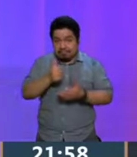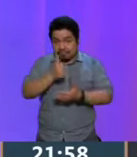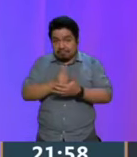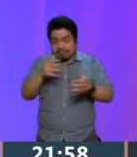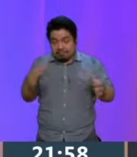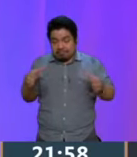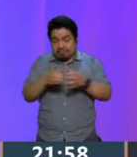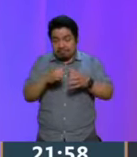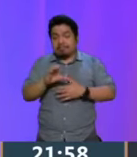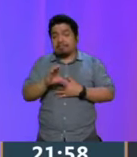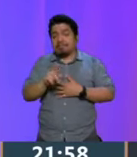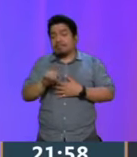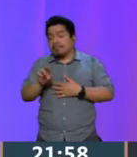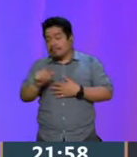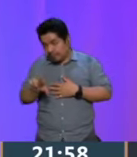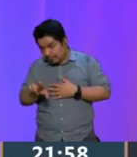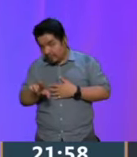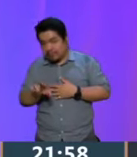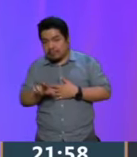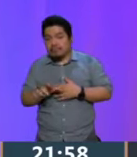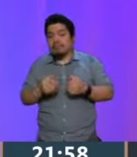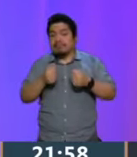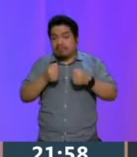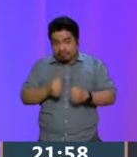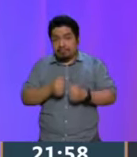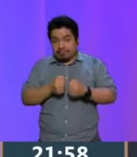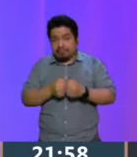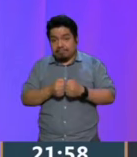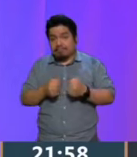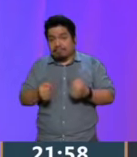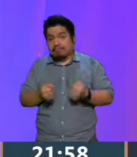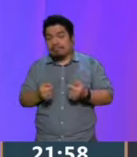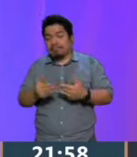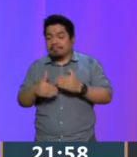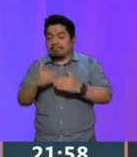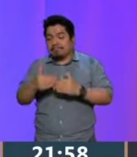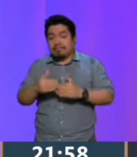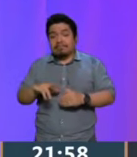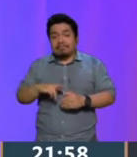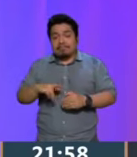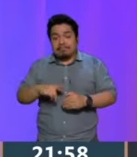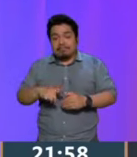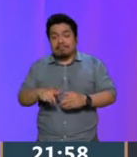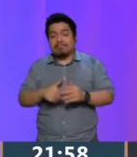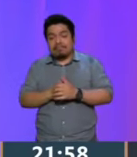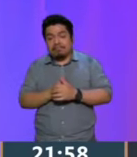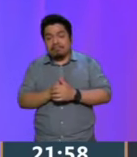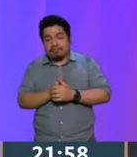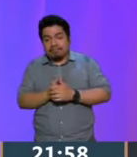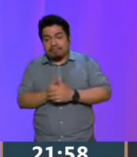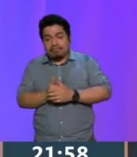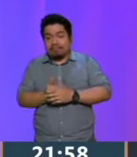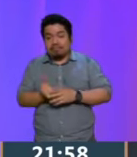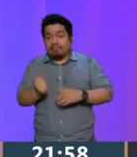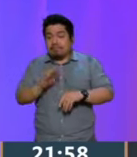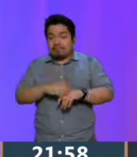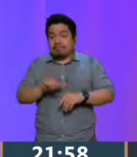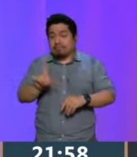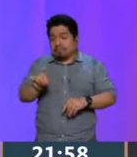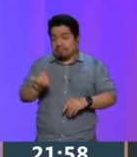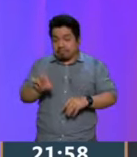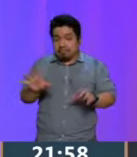blindada, la ciudad más segura vamos a hacer nosotros con Santiago Taboada al frente del gobierno. Vamos a tener más agua,